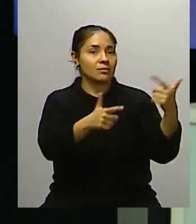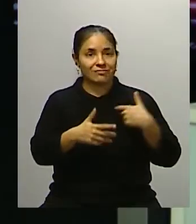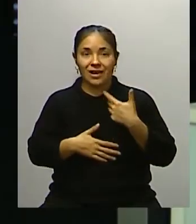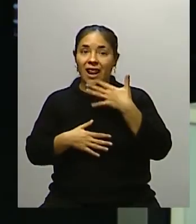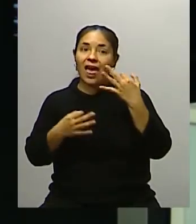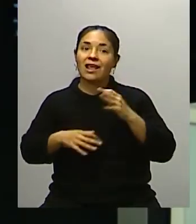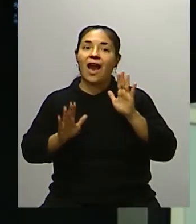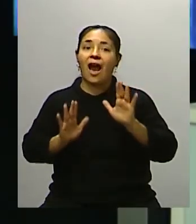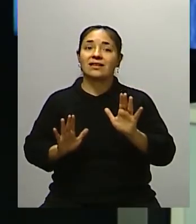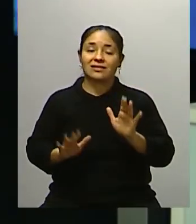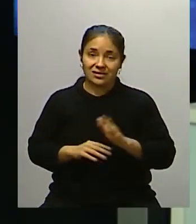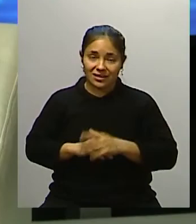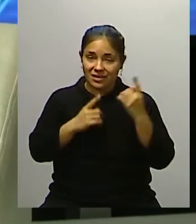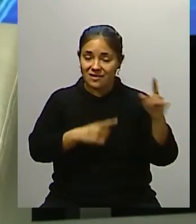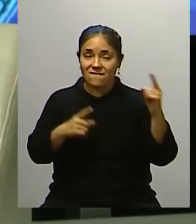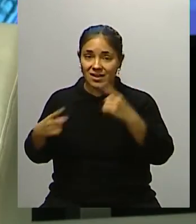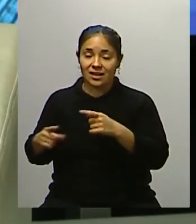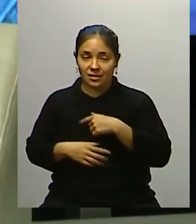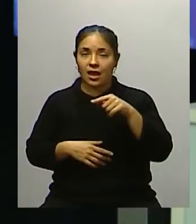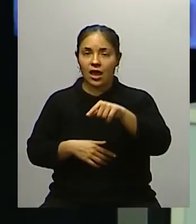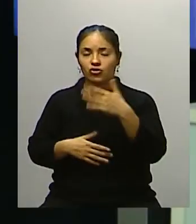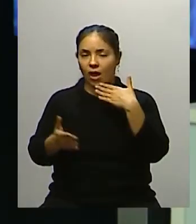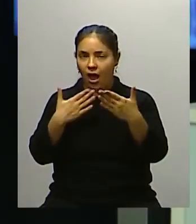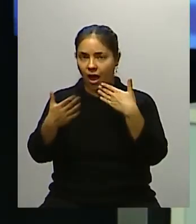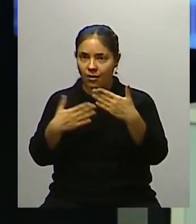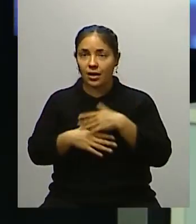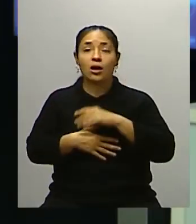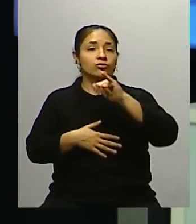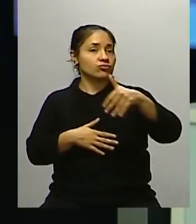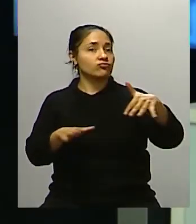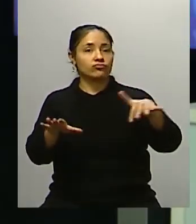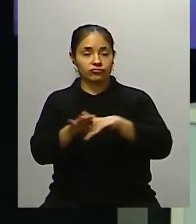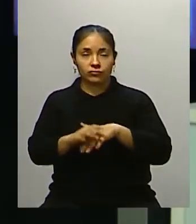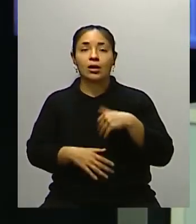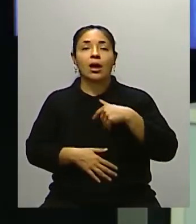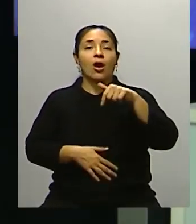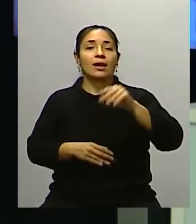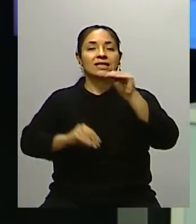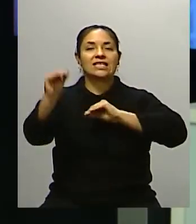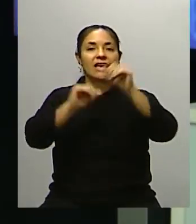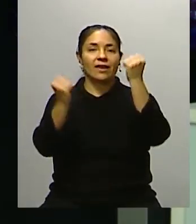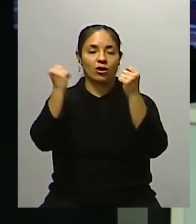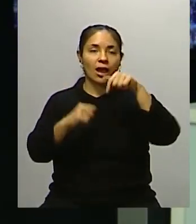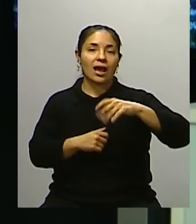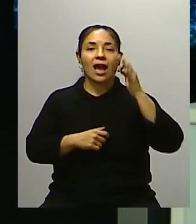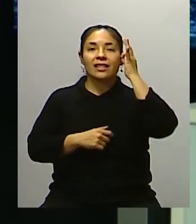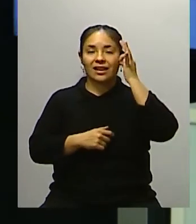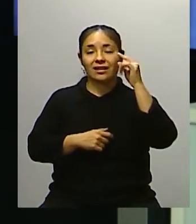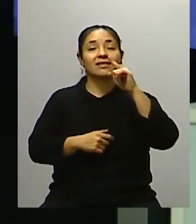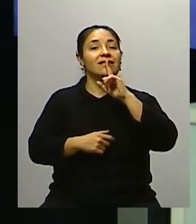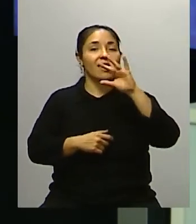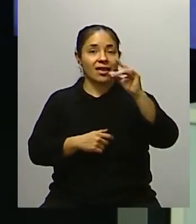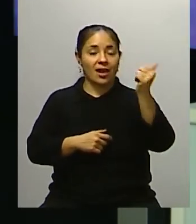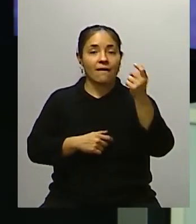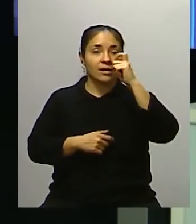misma moneda. Son dos caras distintas. De eso vamos a hablar enseguida, ¿te parece? Perfecto. Bueno, estamos en Chat Económico, aquí en el 30 de la TDA, 22 de